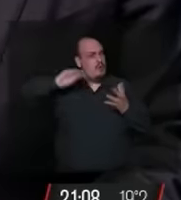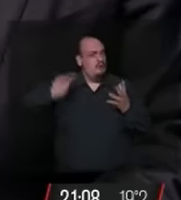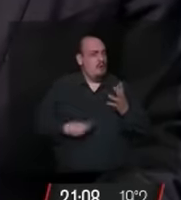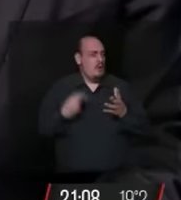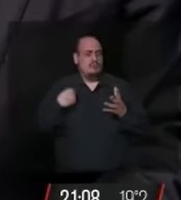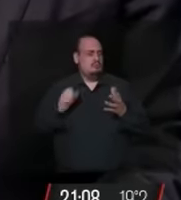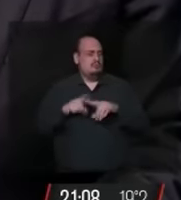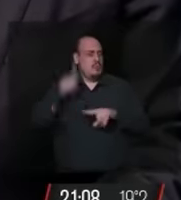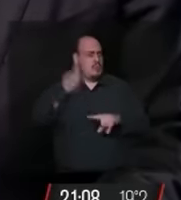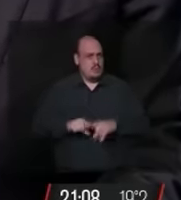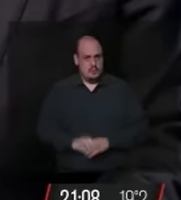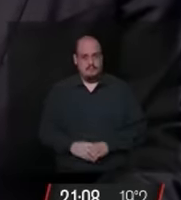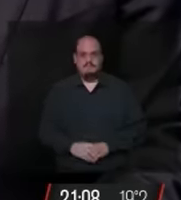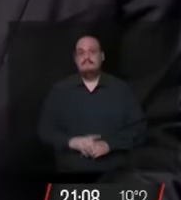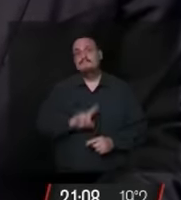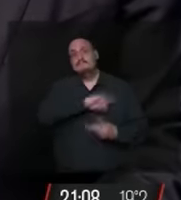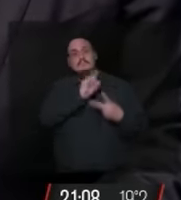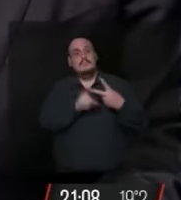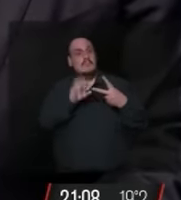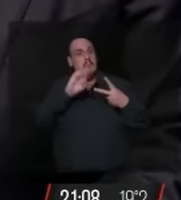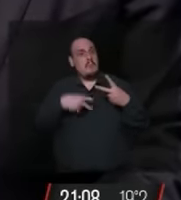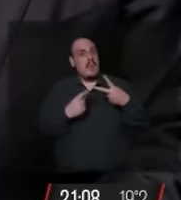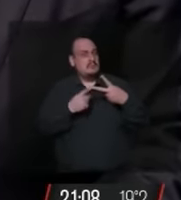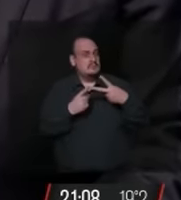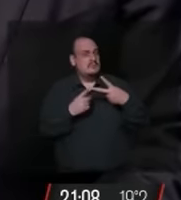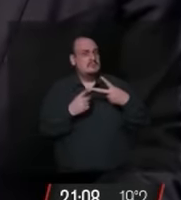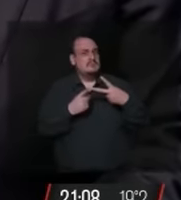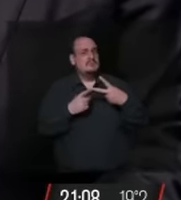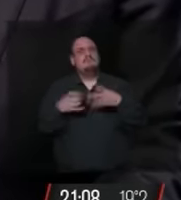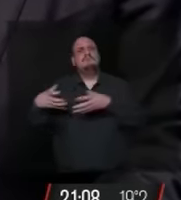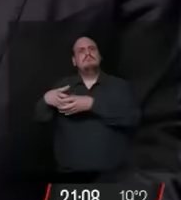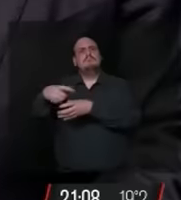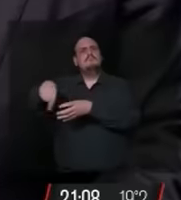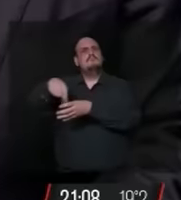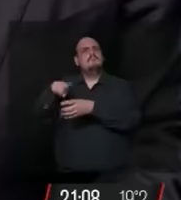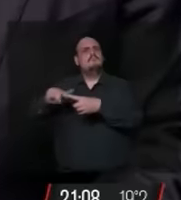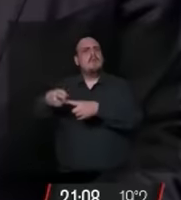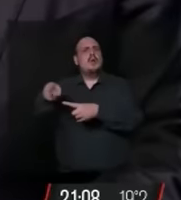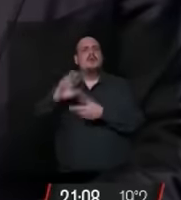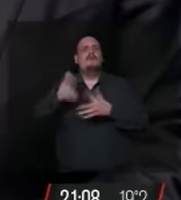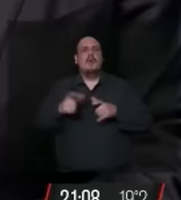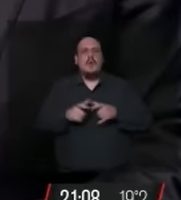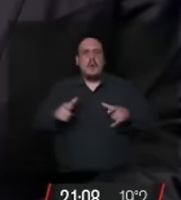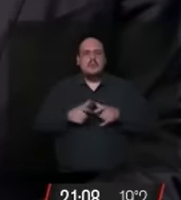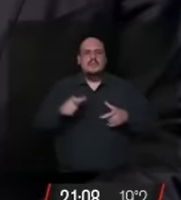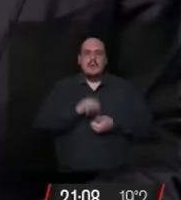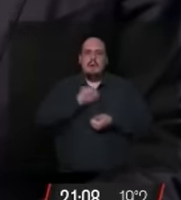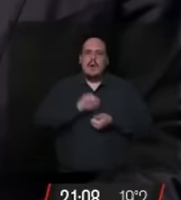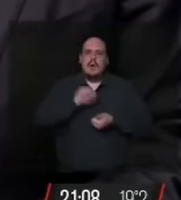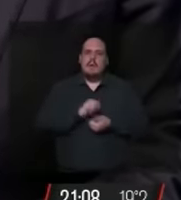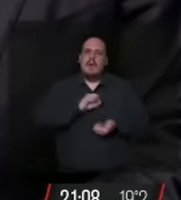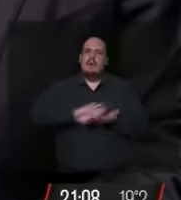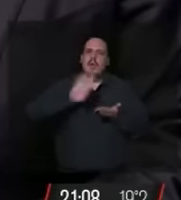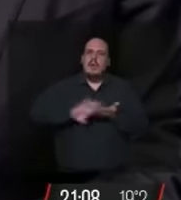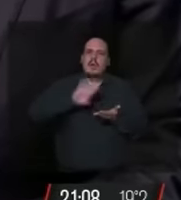moderna. La otra alternativa que utilizan los políticos suele ser el uso de la maquinita de imprimir billetes, o sea, ir al Banco